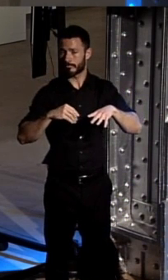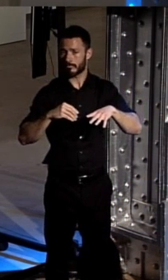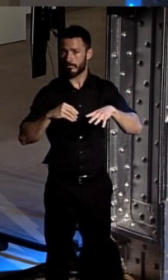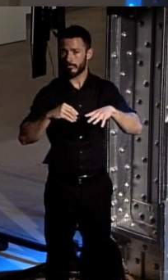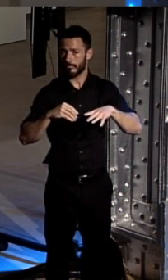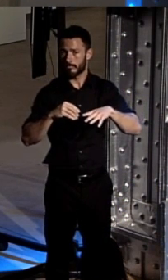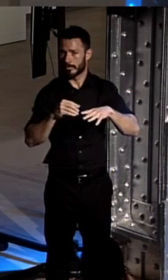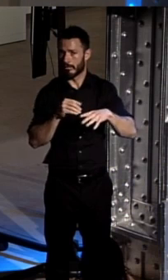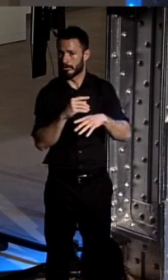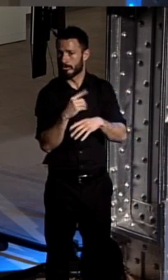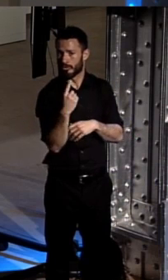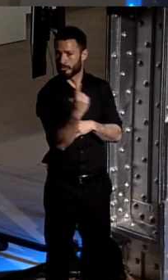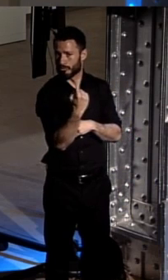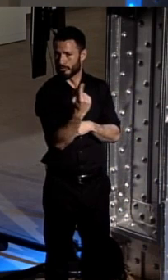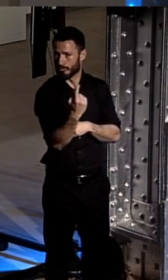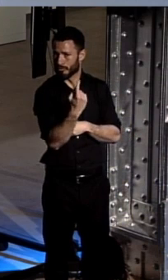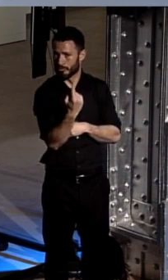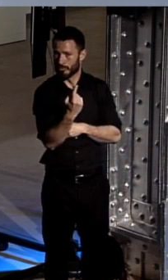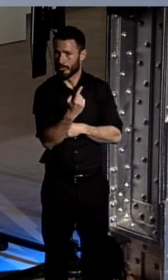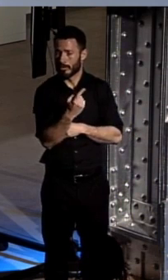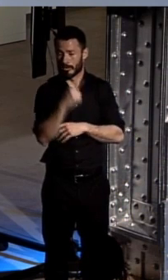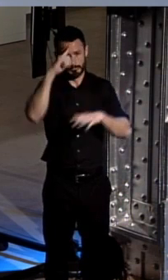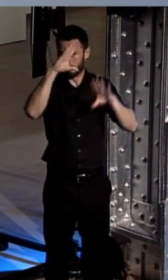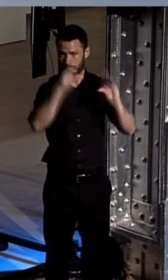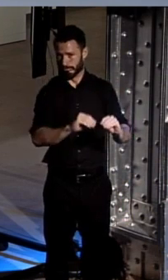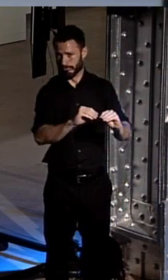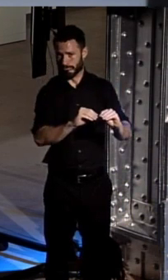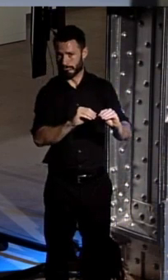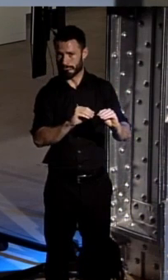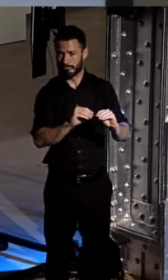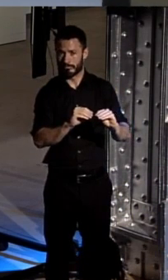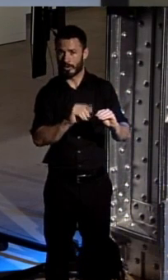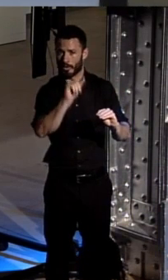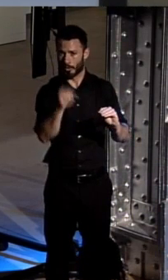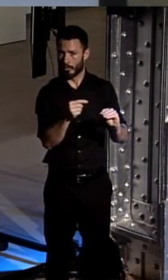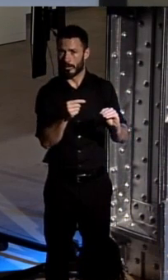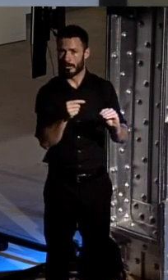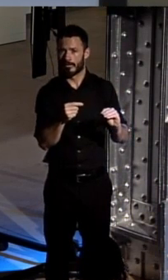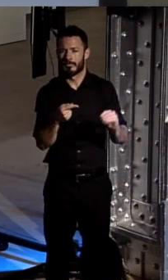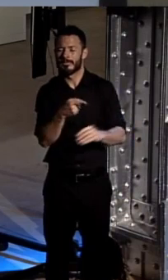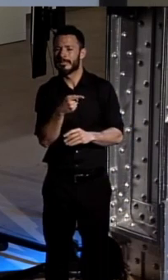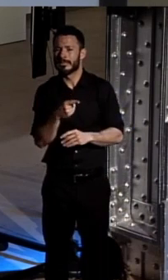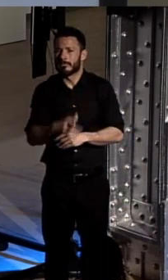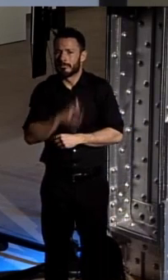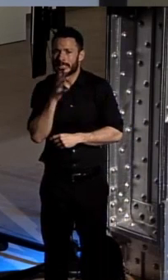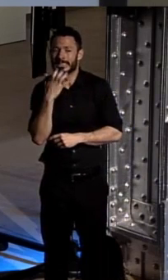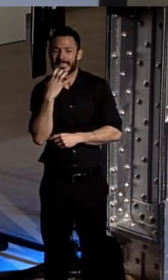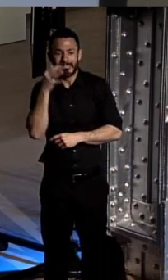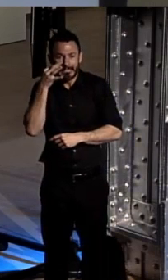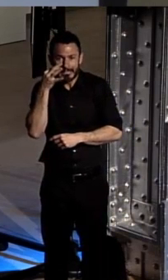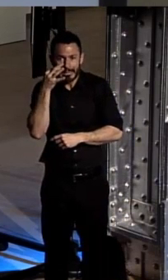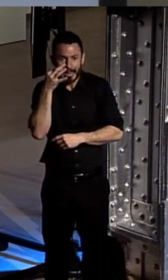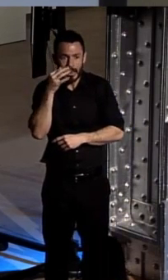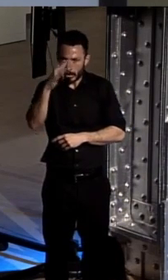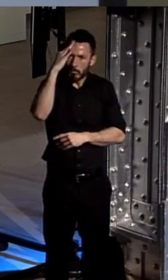separada, aislada completamente del mundo, llamada vegetativa. Un día a Adrienne Owen se le ocurrió decir, ¿qué pasa si en realidad puede imaginar pero no